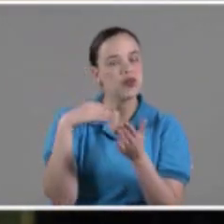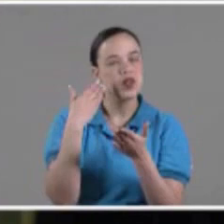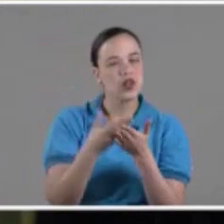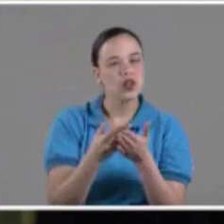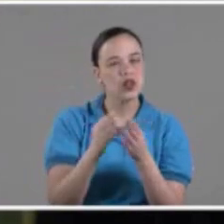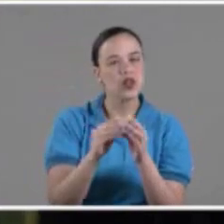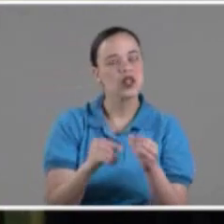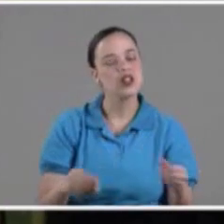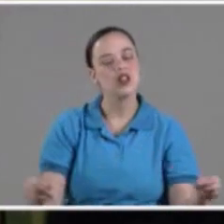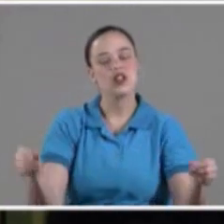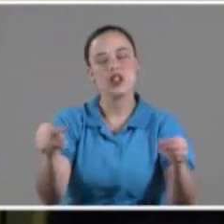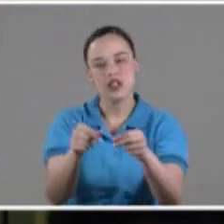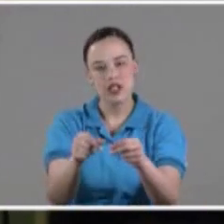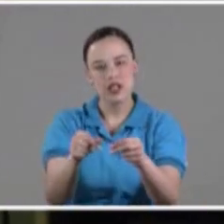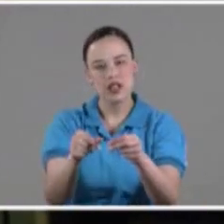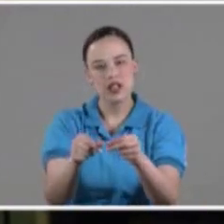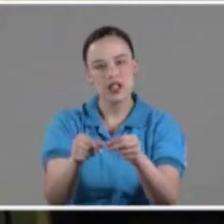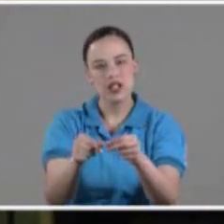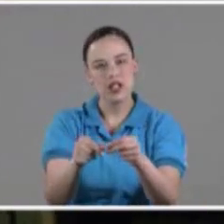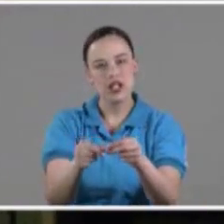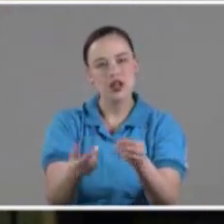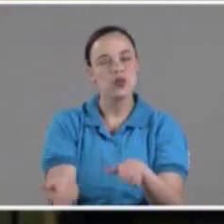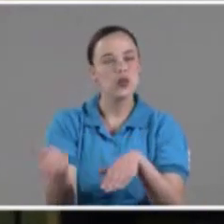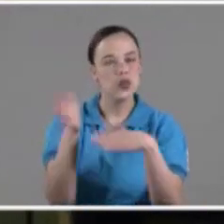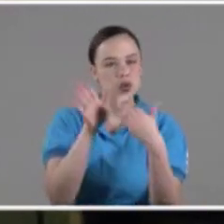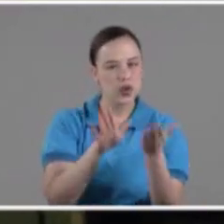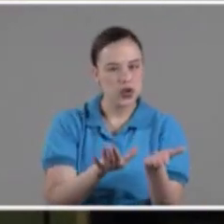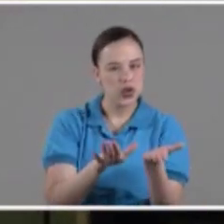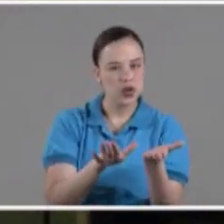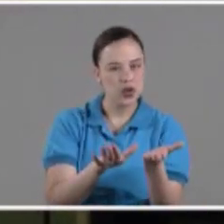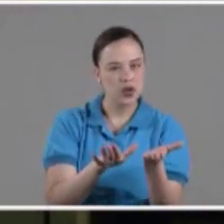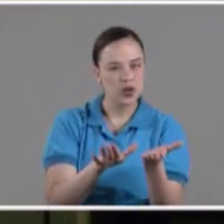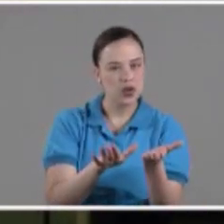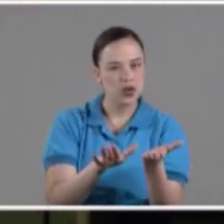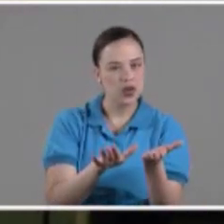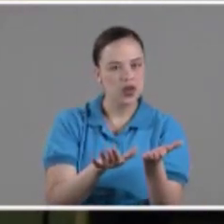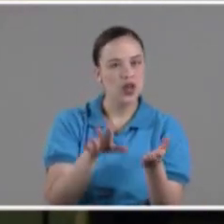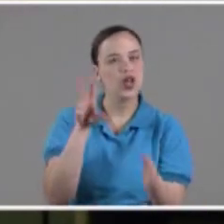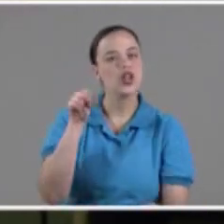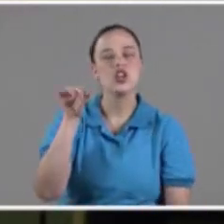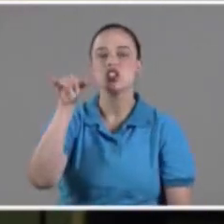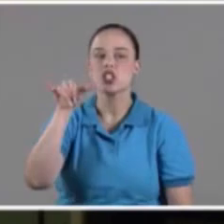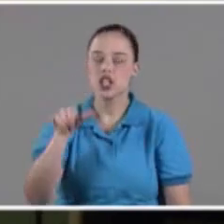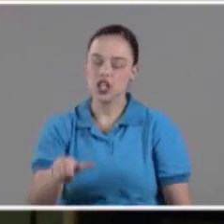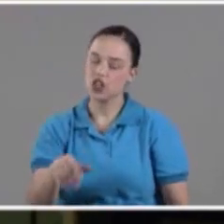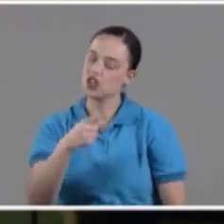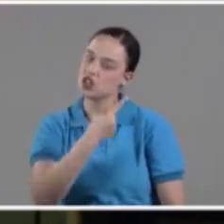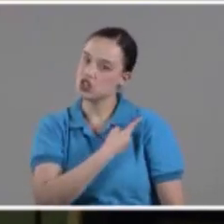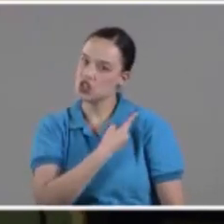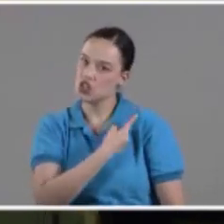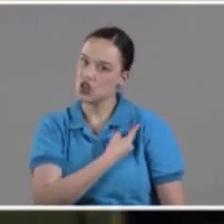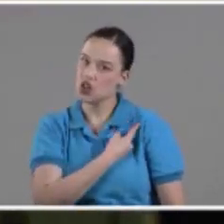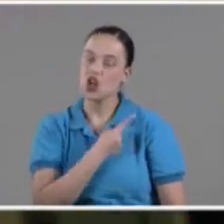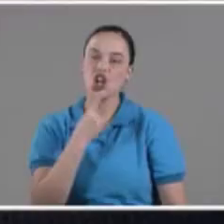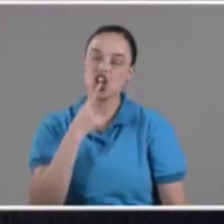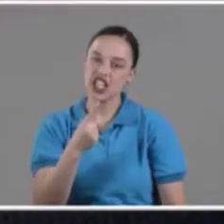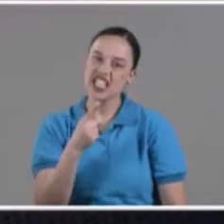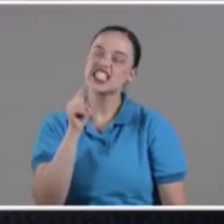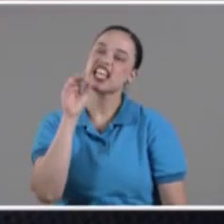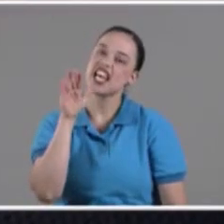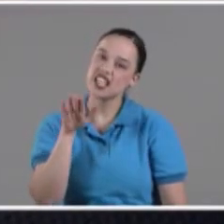tierra murió y no se quedó solo él lo dice